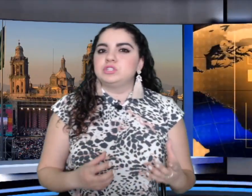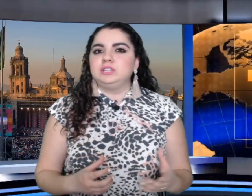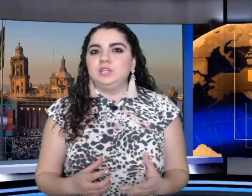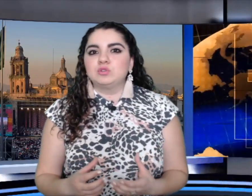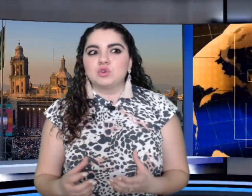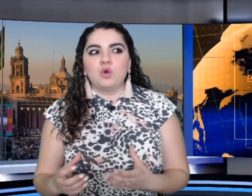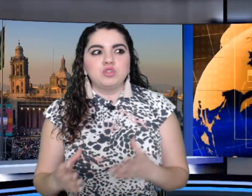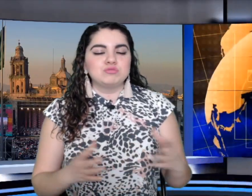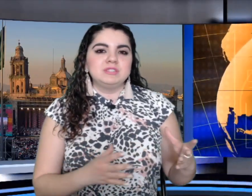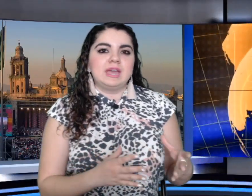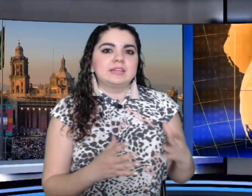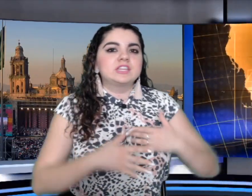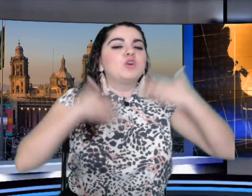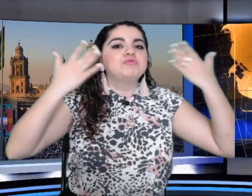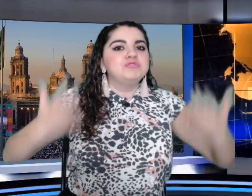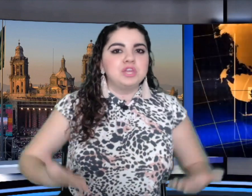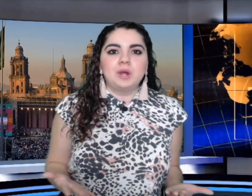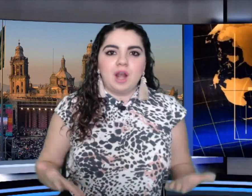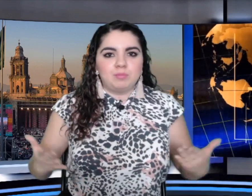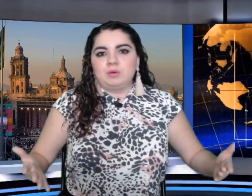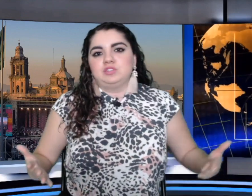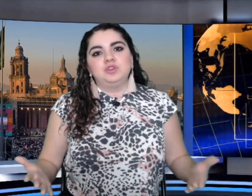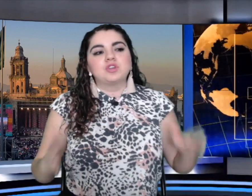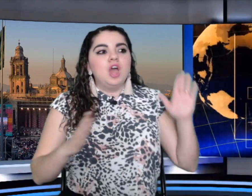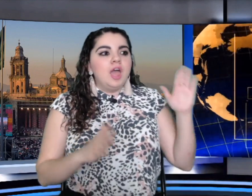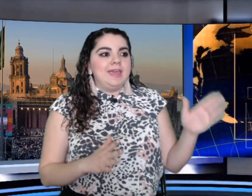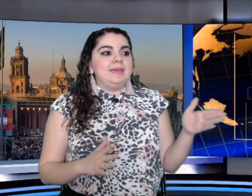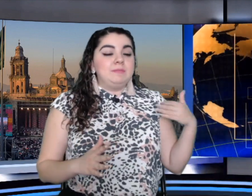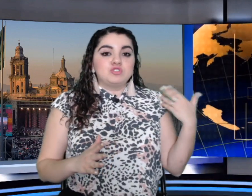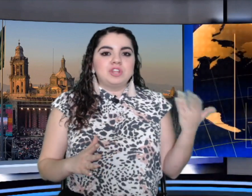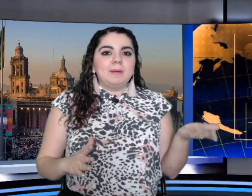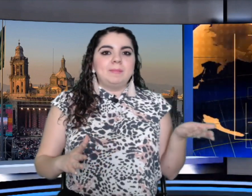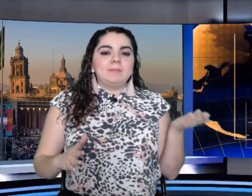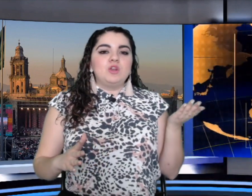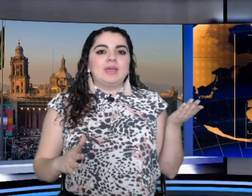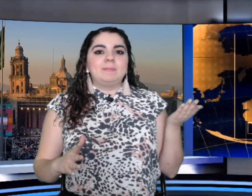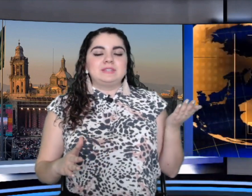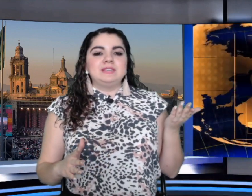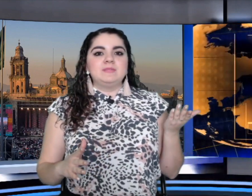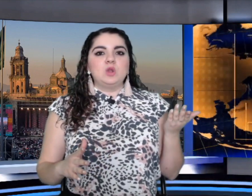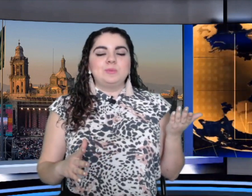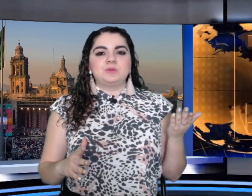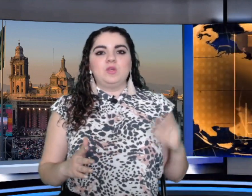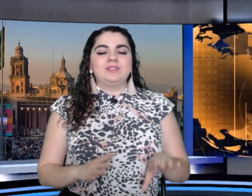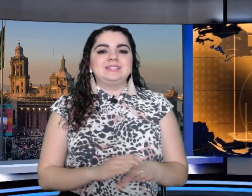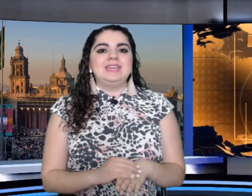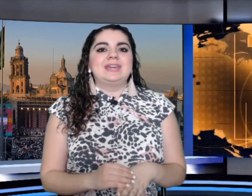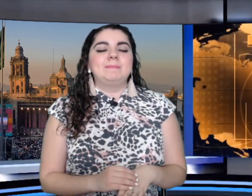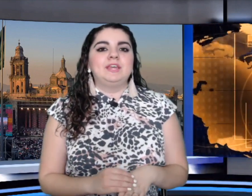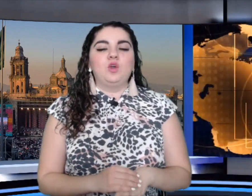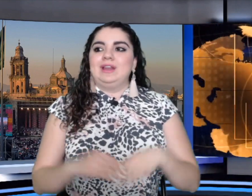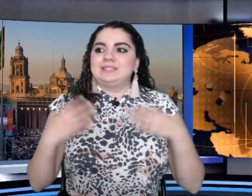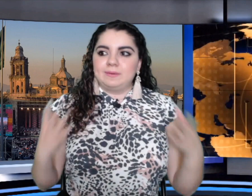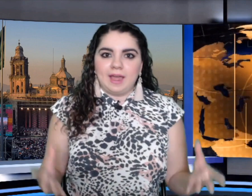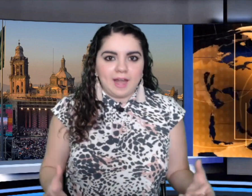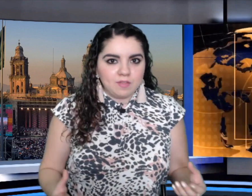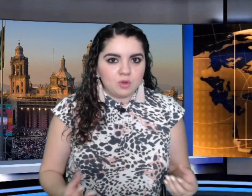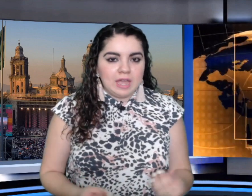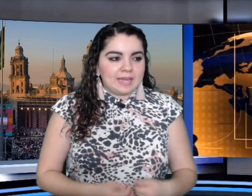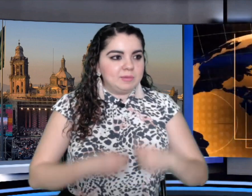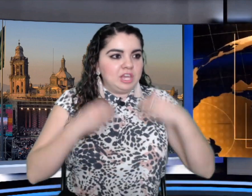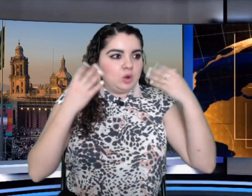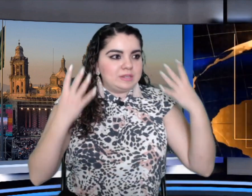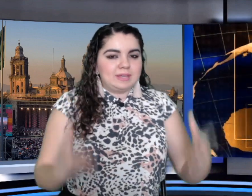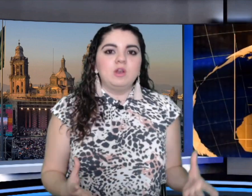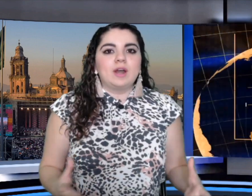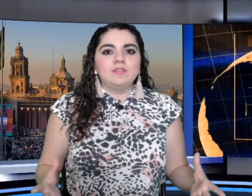tan positivos o dos mensajes que confundieron a la población, y mostraba primero que el presidente López Obrador decía que México le estaba ganando,